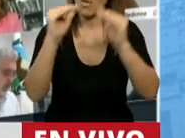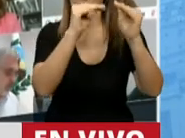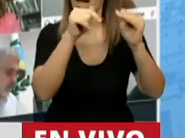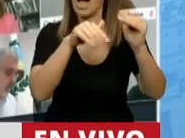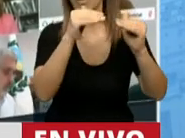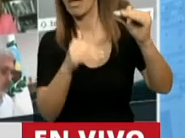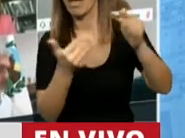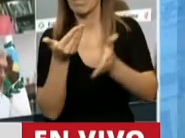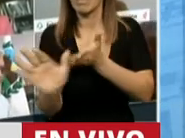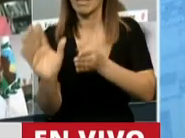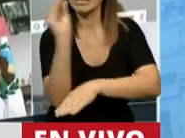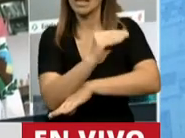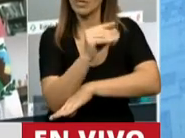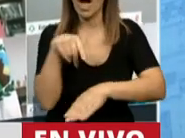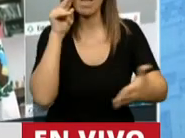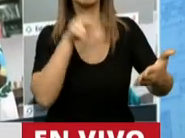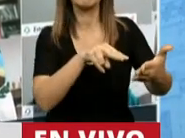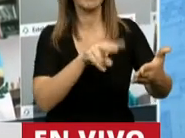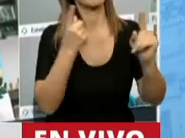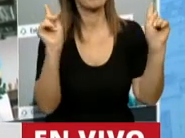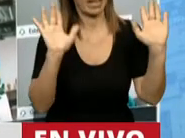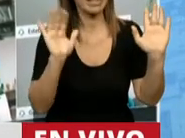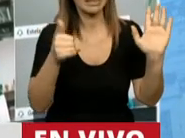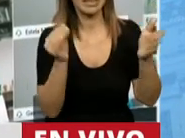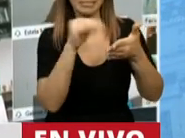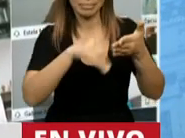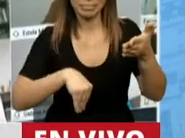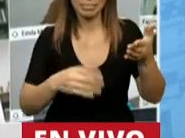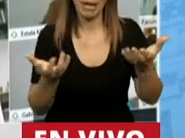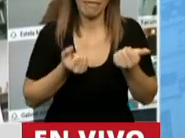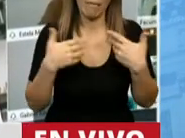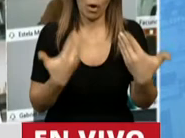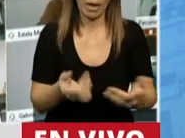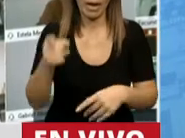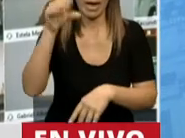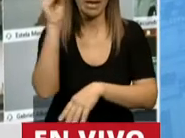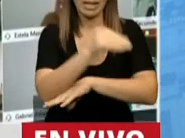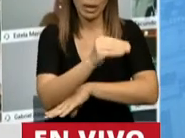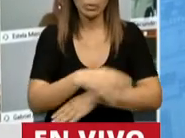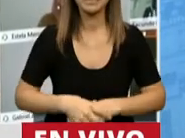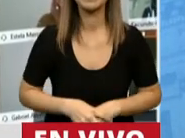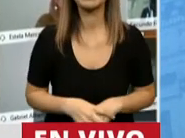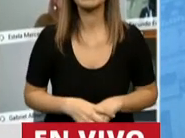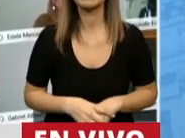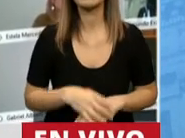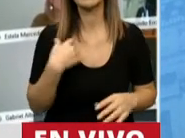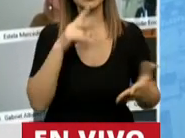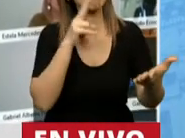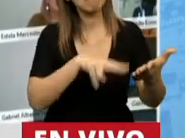sí tiene en cuenta los requerimientos, creo yo, de la provincia ante el contexto de esta crisis. Y a destacar